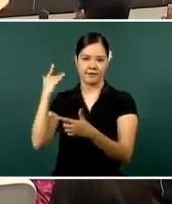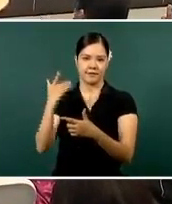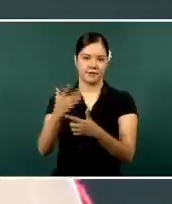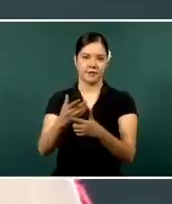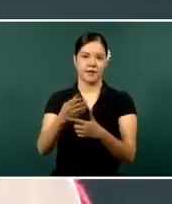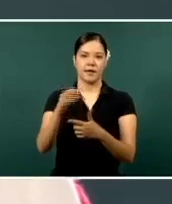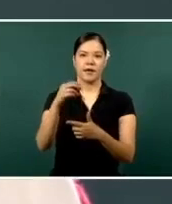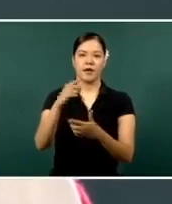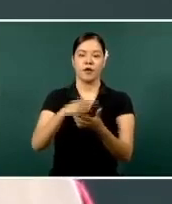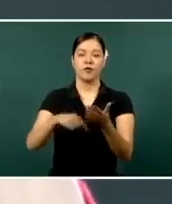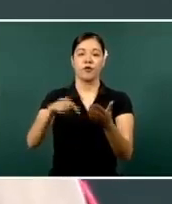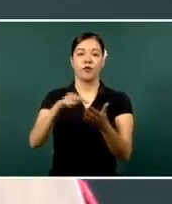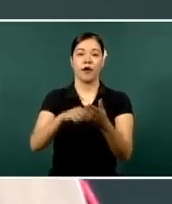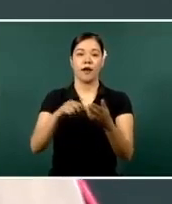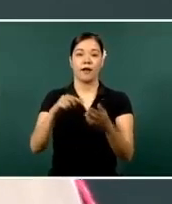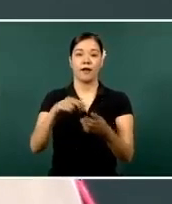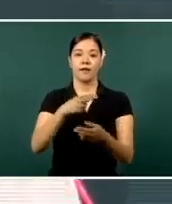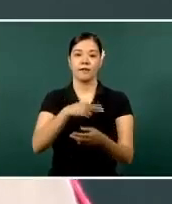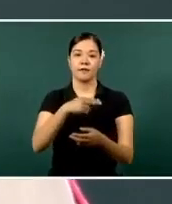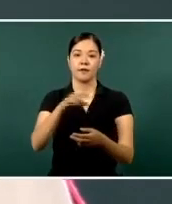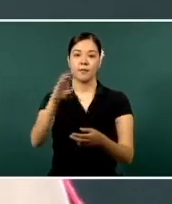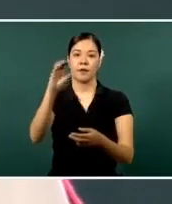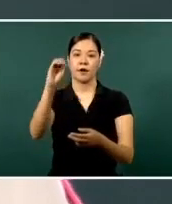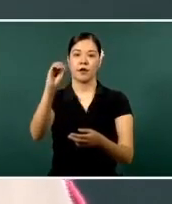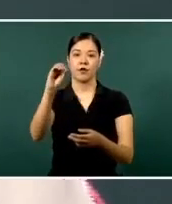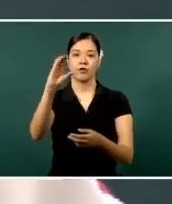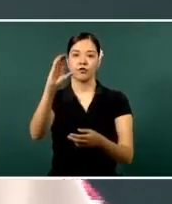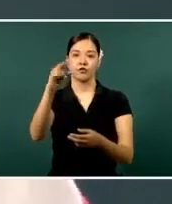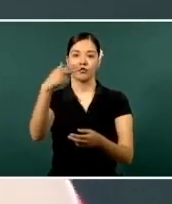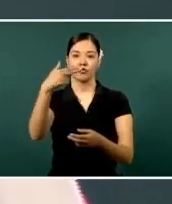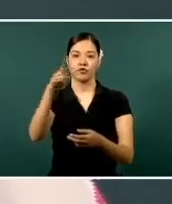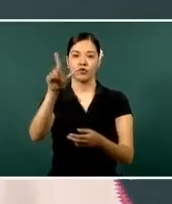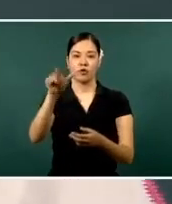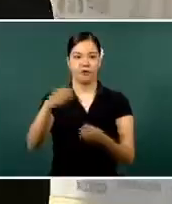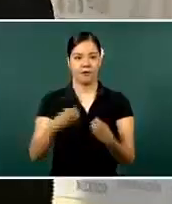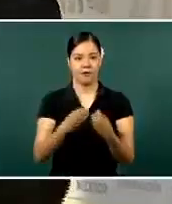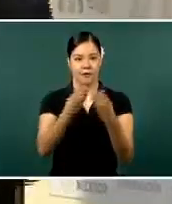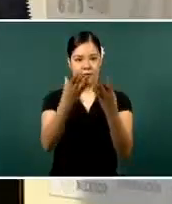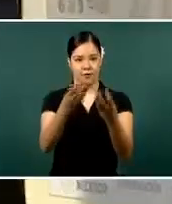Chiapas. Reciban este saludo y muchas gracias.